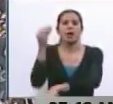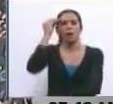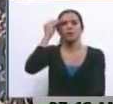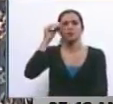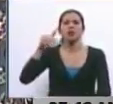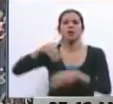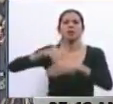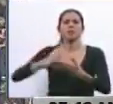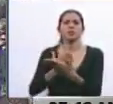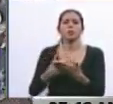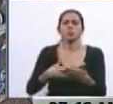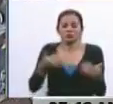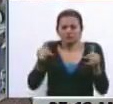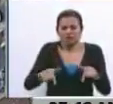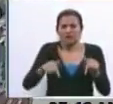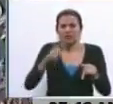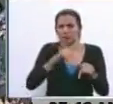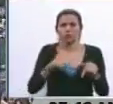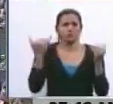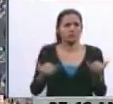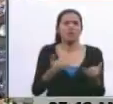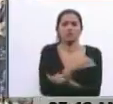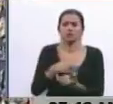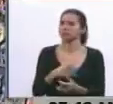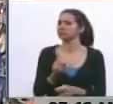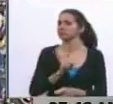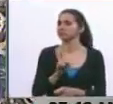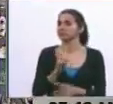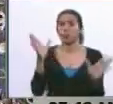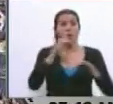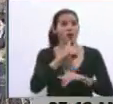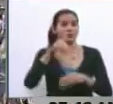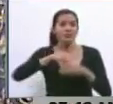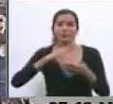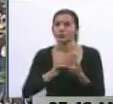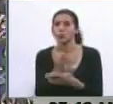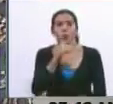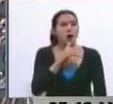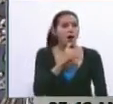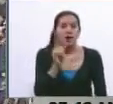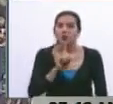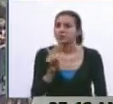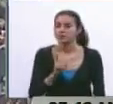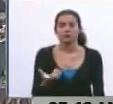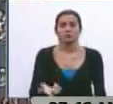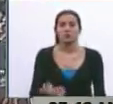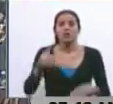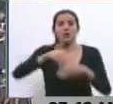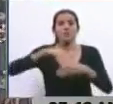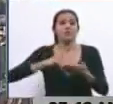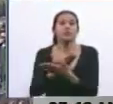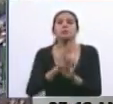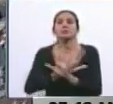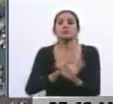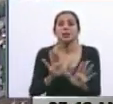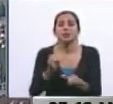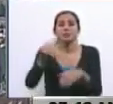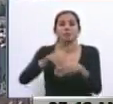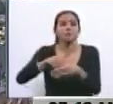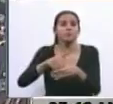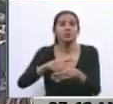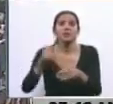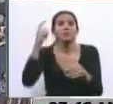referéndum puede ser este año. Este año no va, este año no hay referéndum. El referéndum ya tiene una fecha